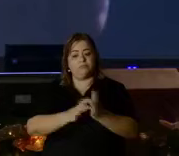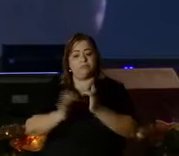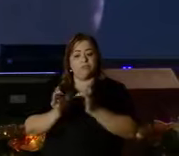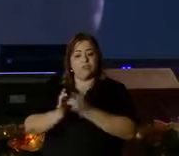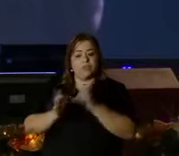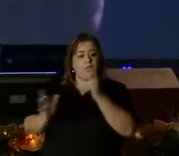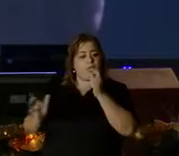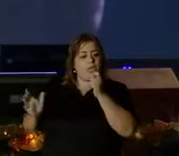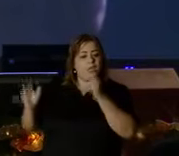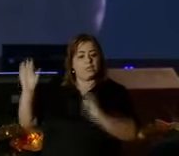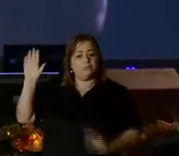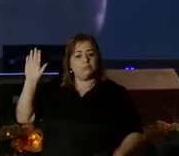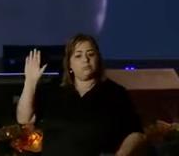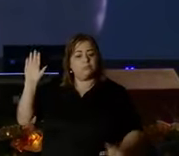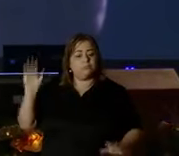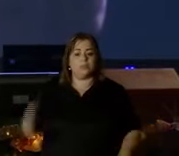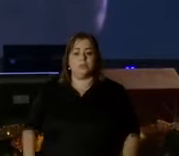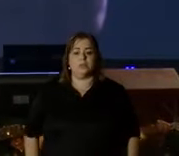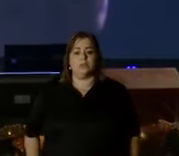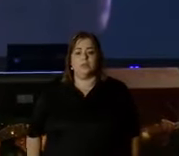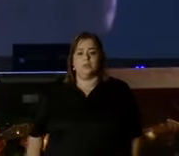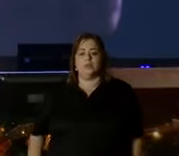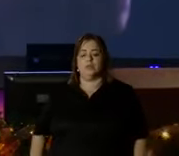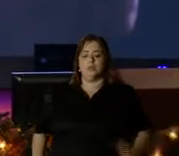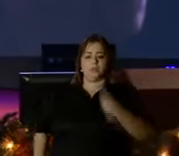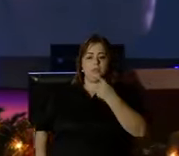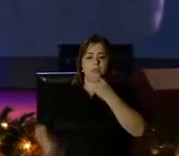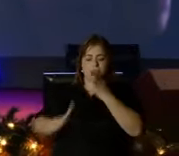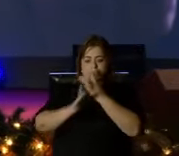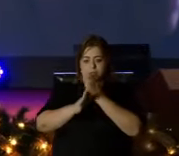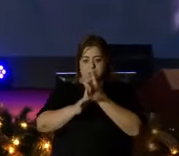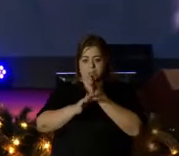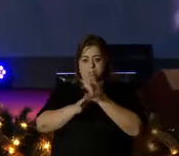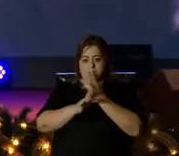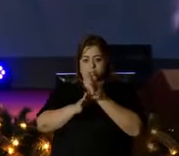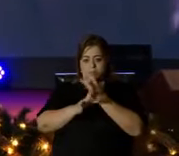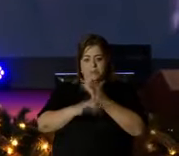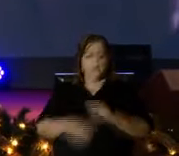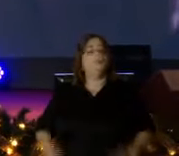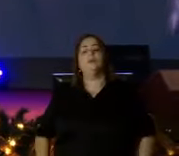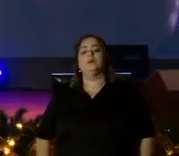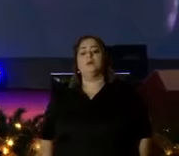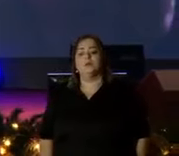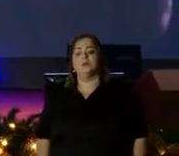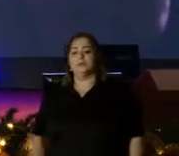Habrá alguna vida. Adelante. Boya, suavecito, aleluya. ¿Verdad?